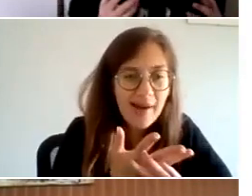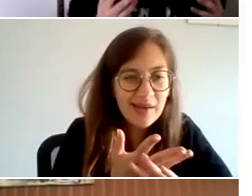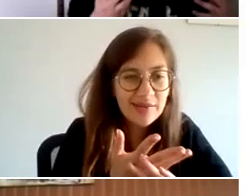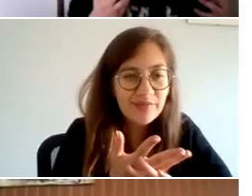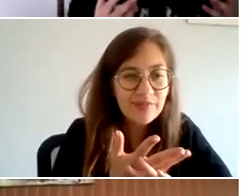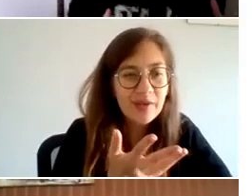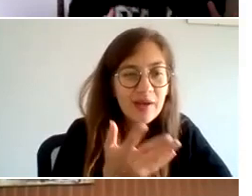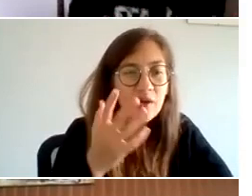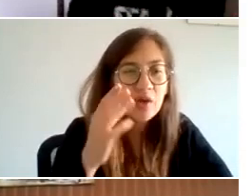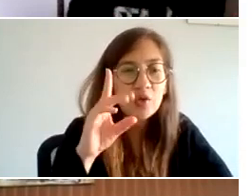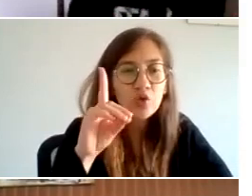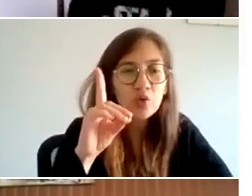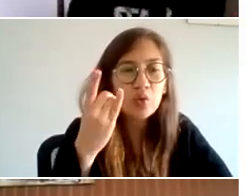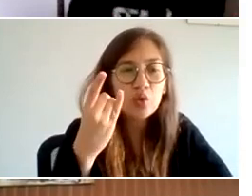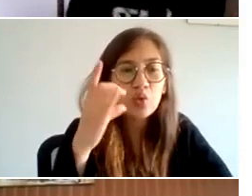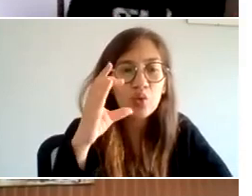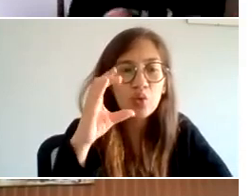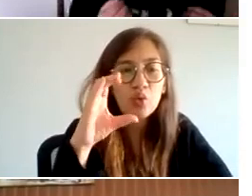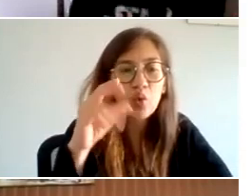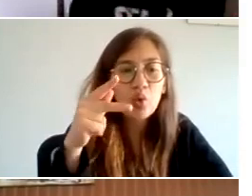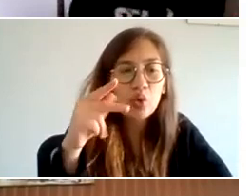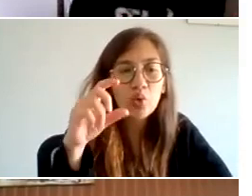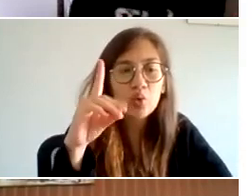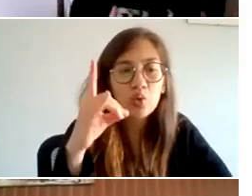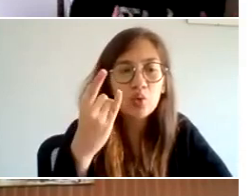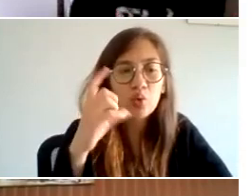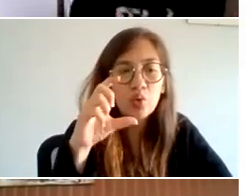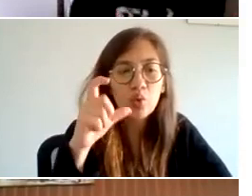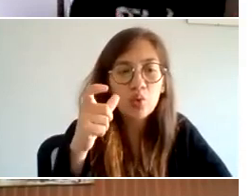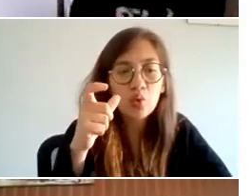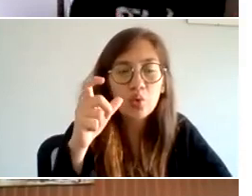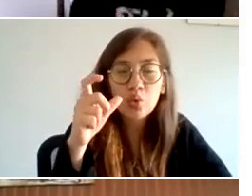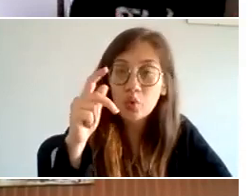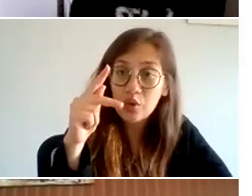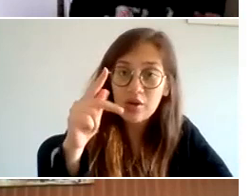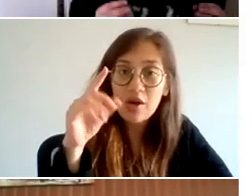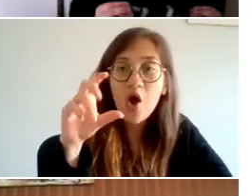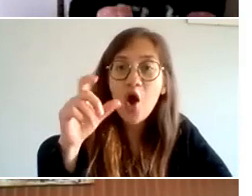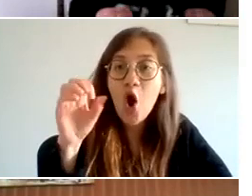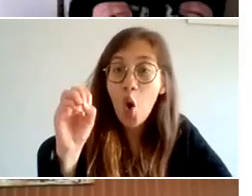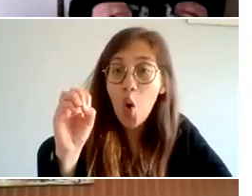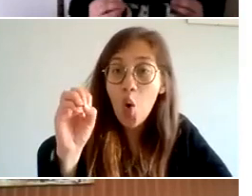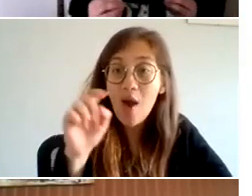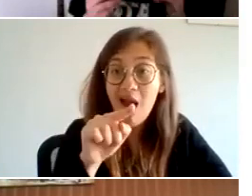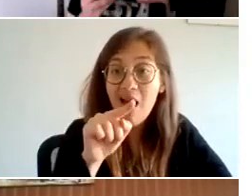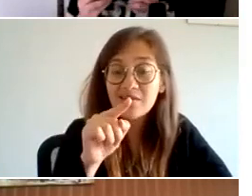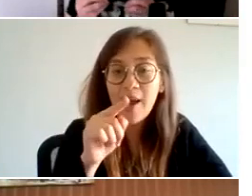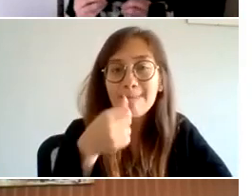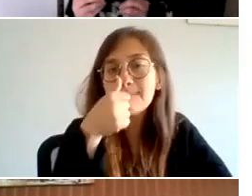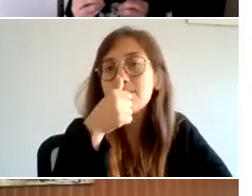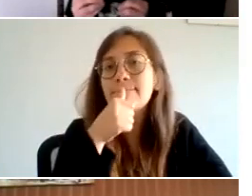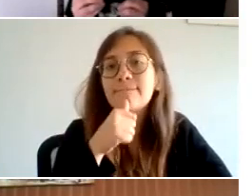captura todos los datos que tú le estás ingresando, cada búsqueda que tú estás ingresando, lo que hace es